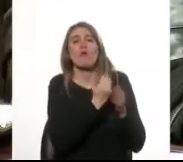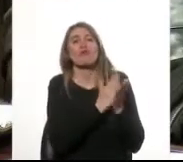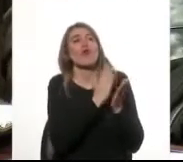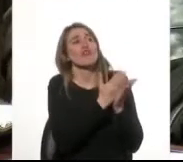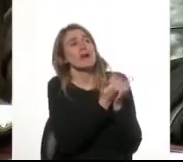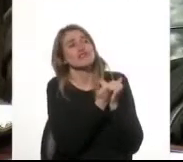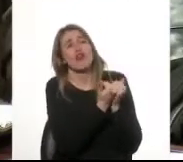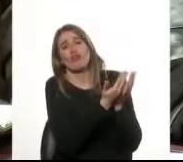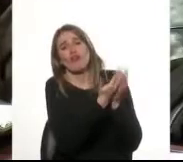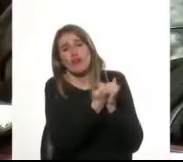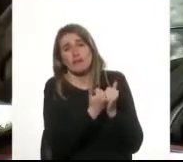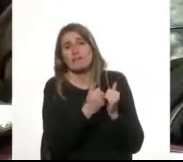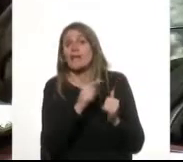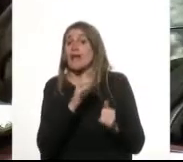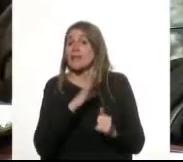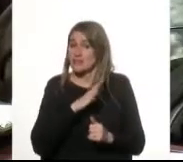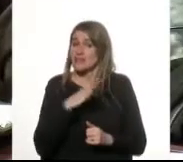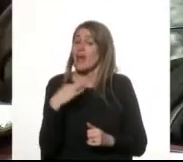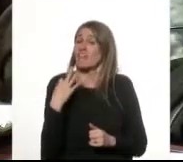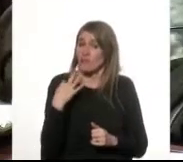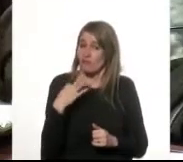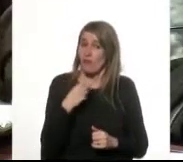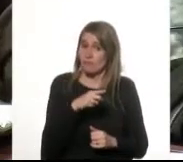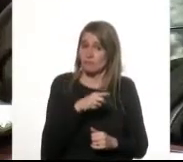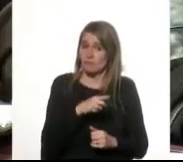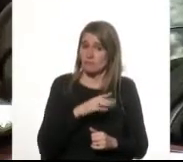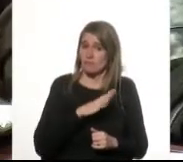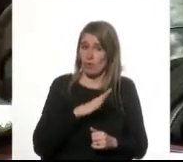El compañero vive.